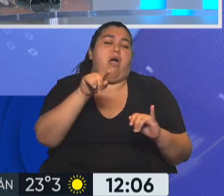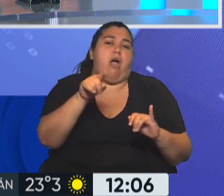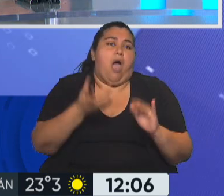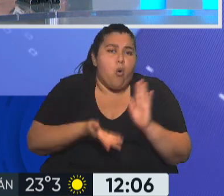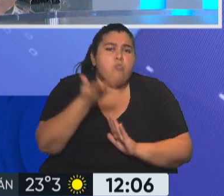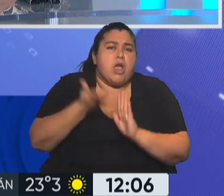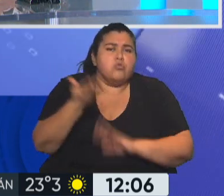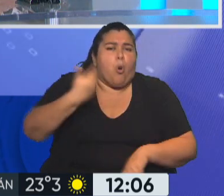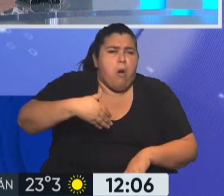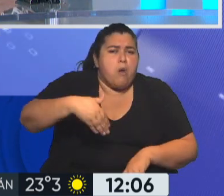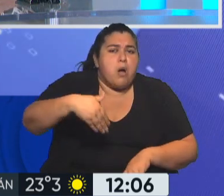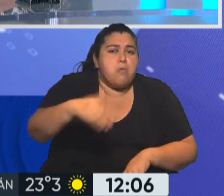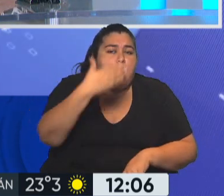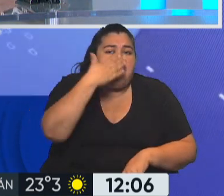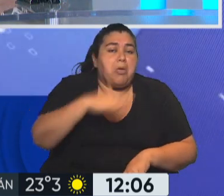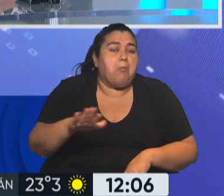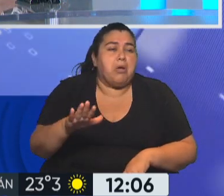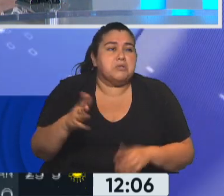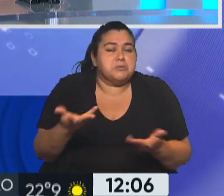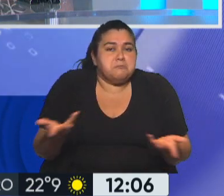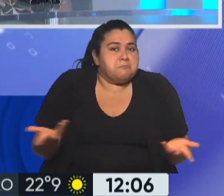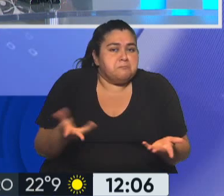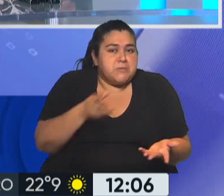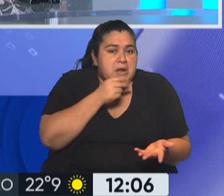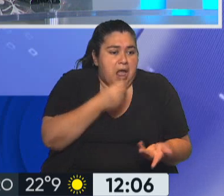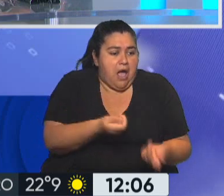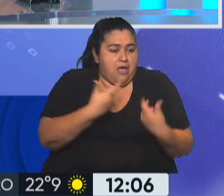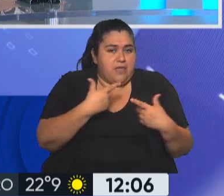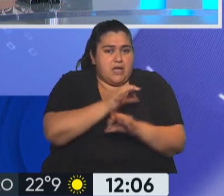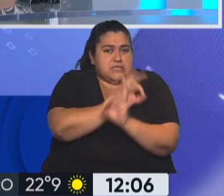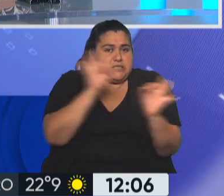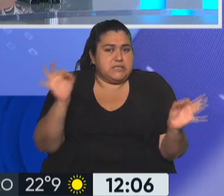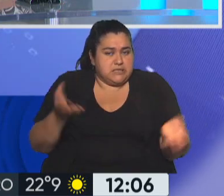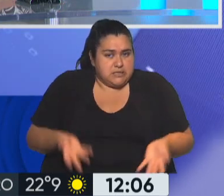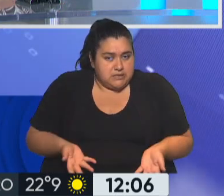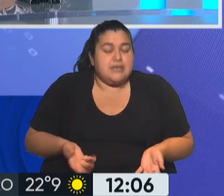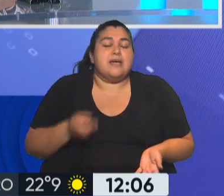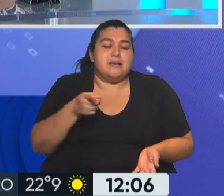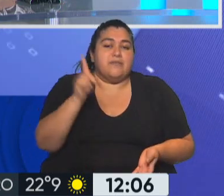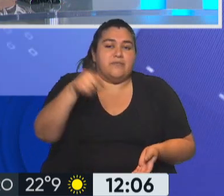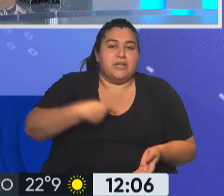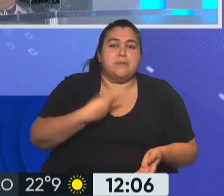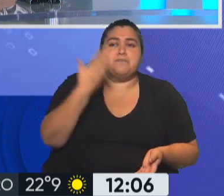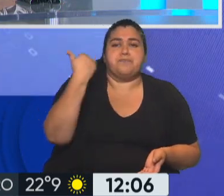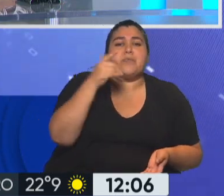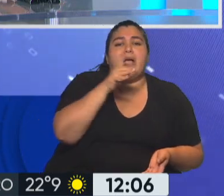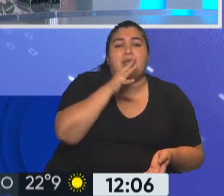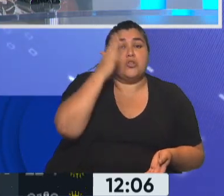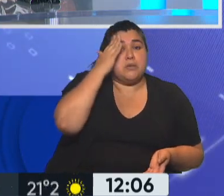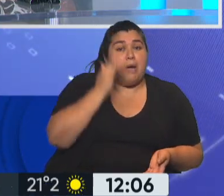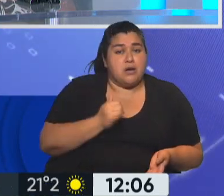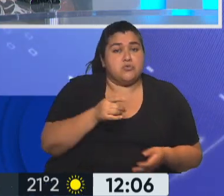aumentos y después no los veían en sus cuentas. Esto sucedió el 14 de